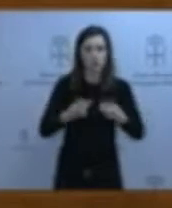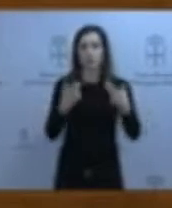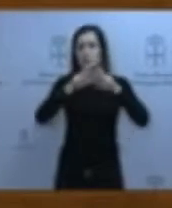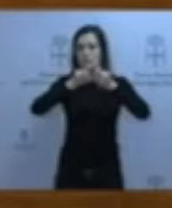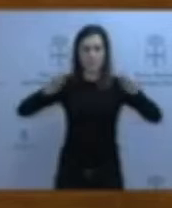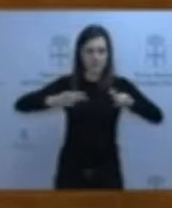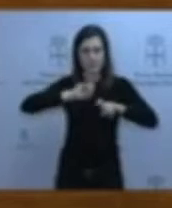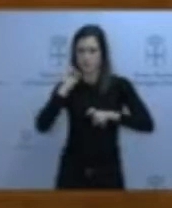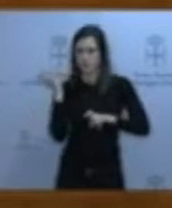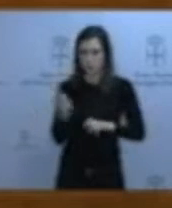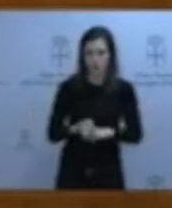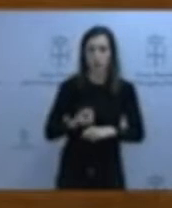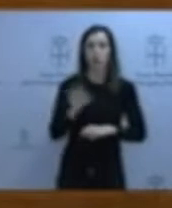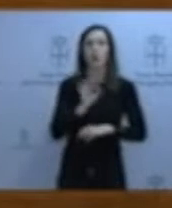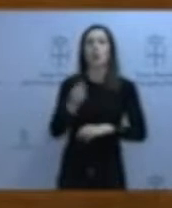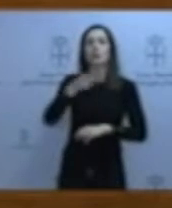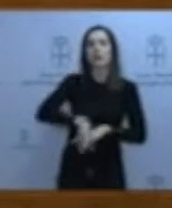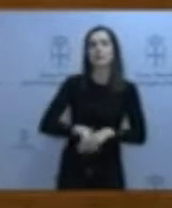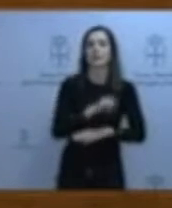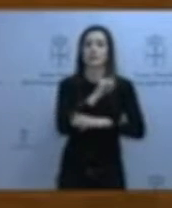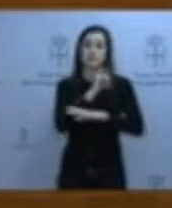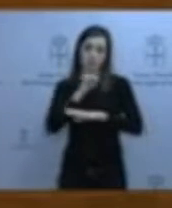empresas o también entidades